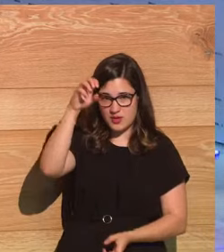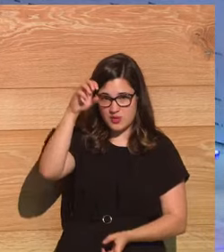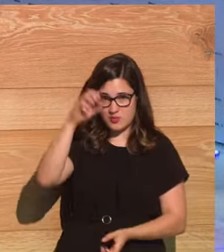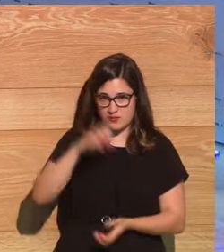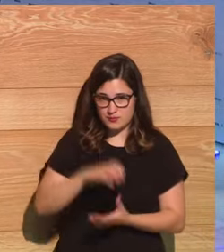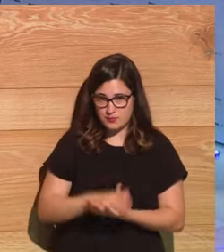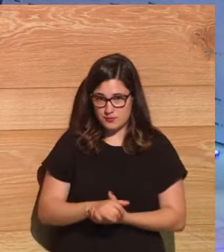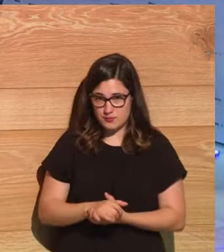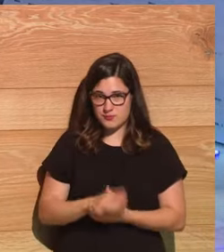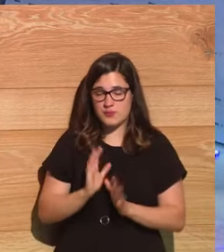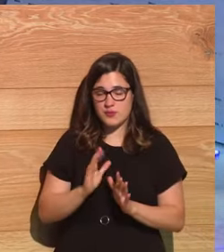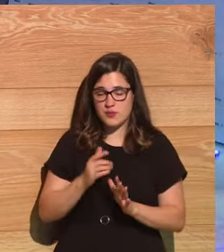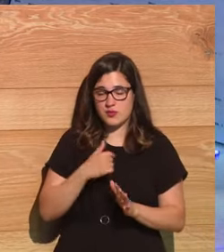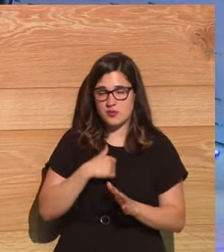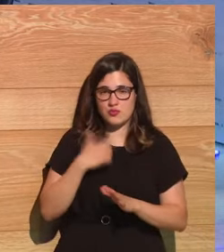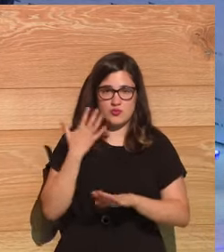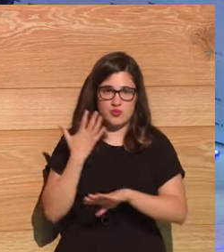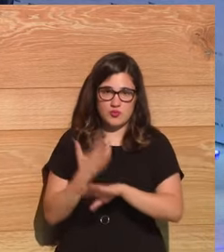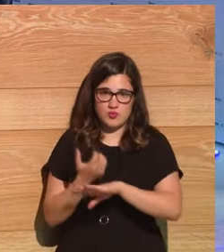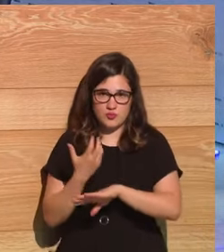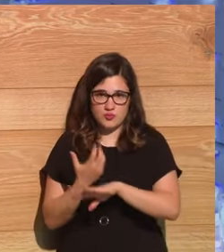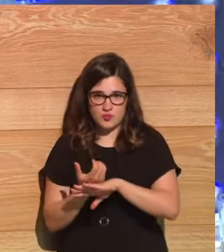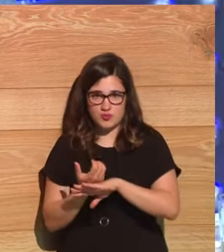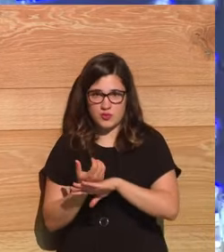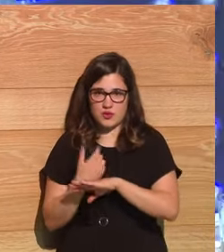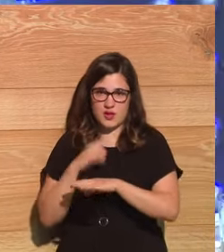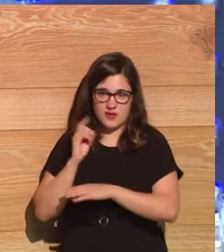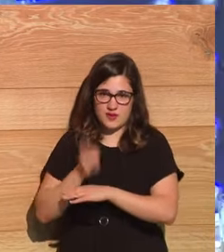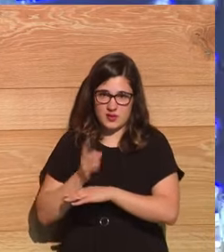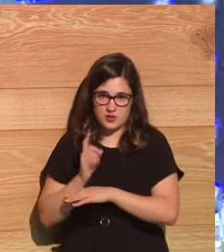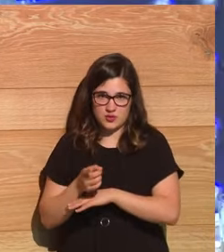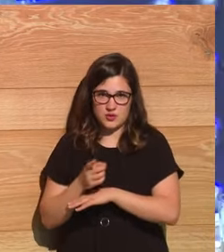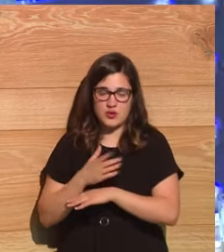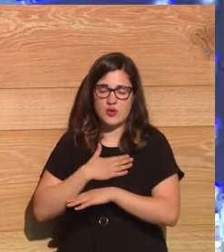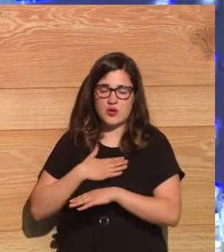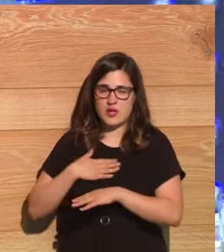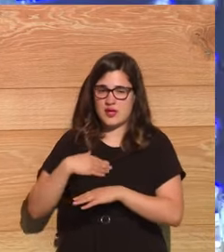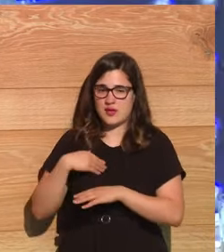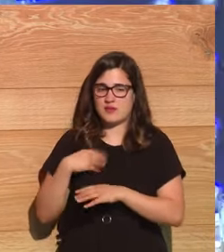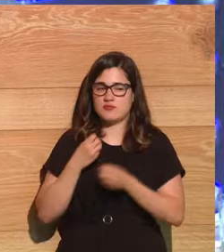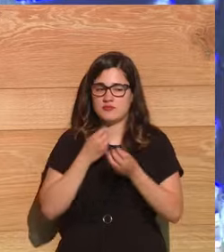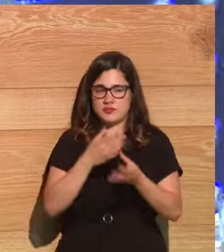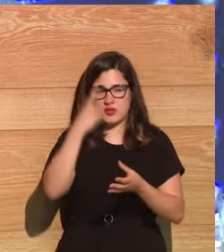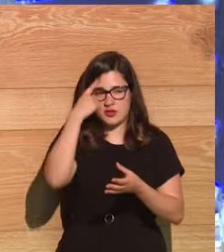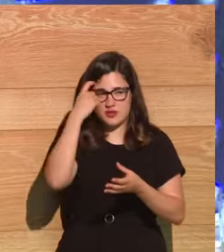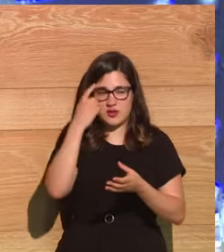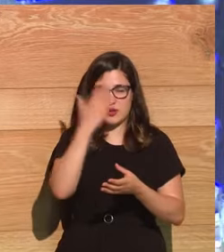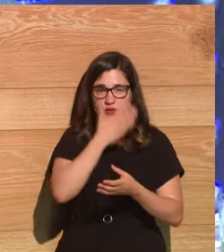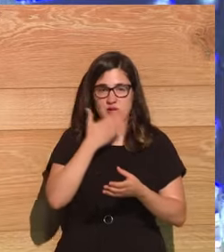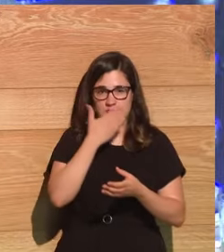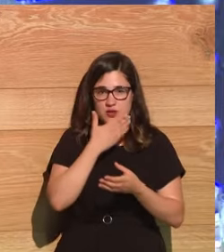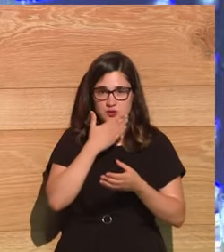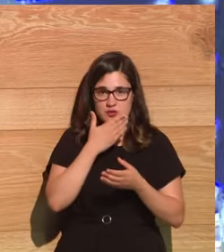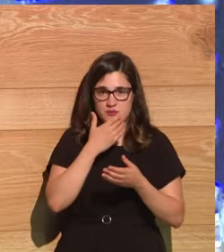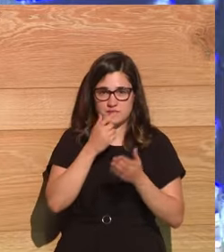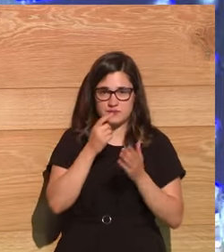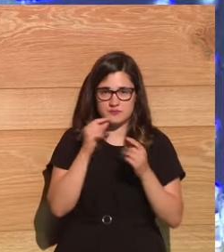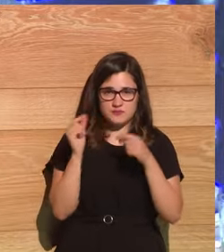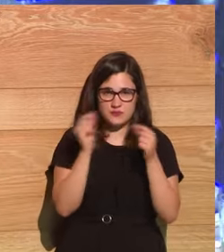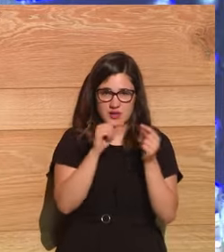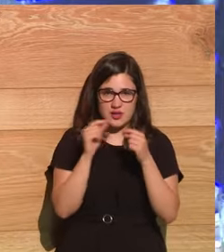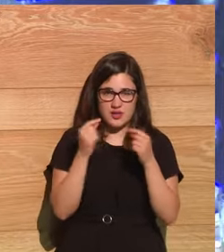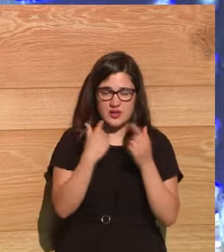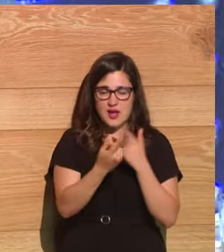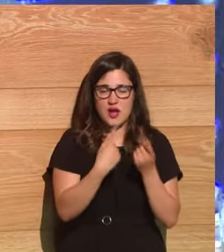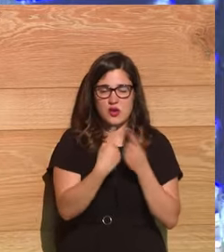por alusiones, me gustaría recordar, si os recordáis del cole, los diálogos de Platón, en su